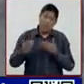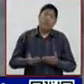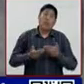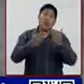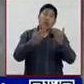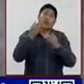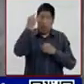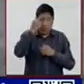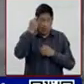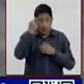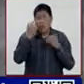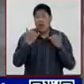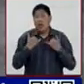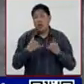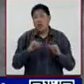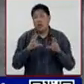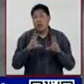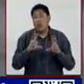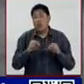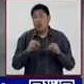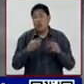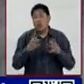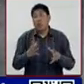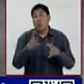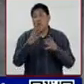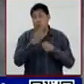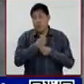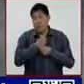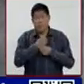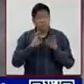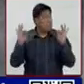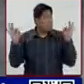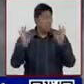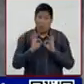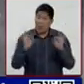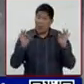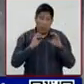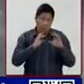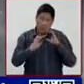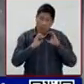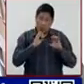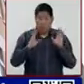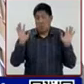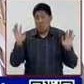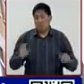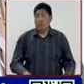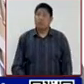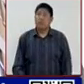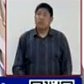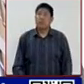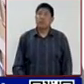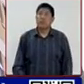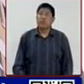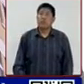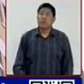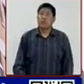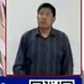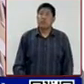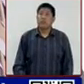al gobierno, ha manifestado que aún no han recibido ningún comunicado.